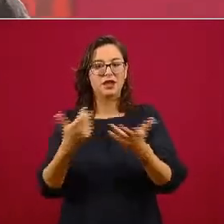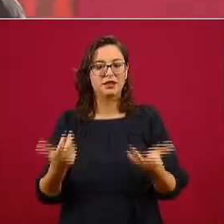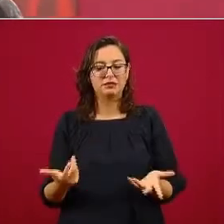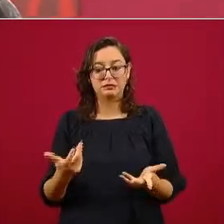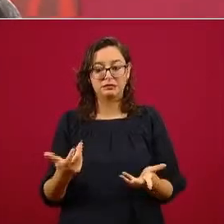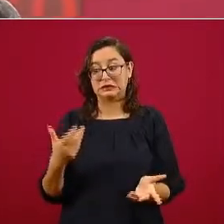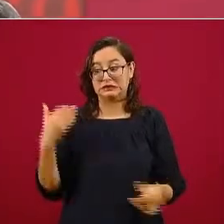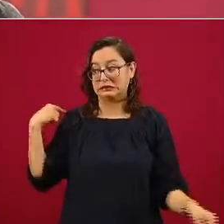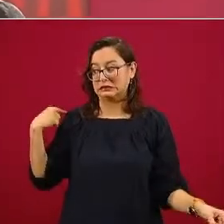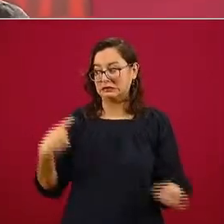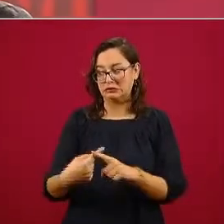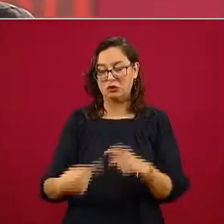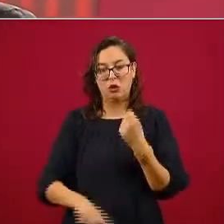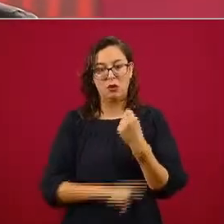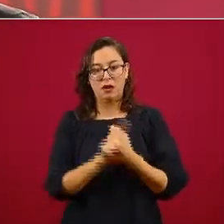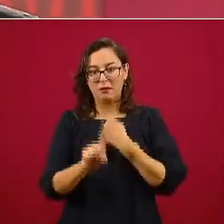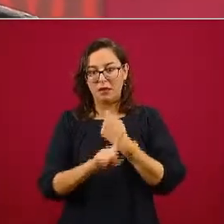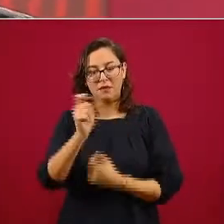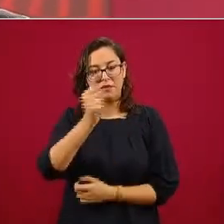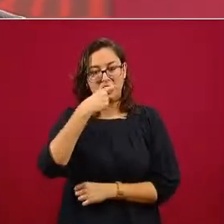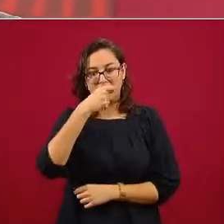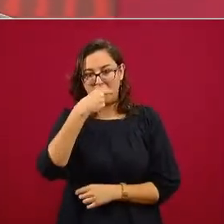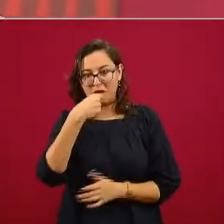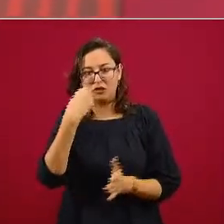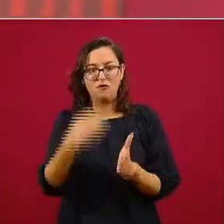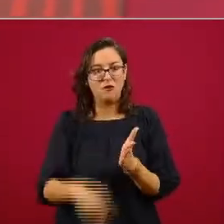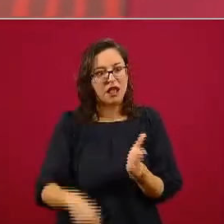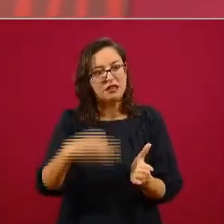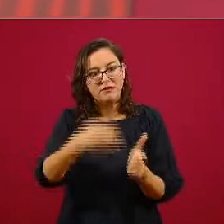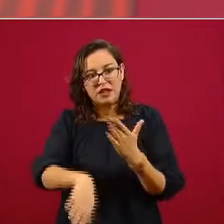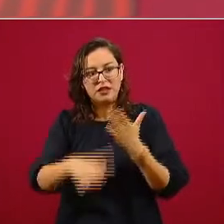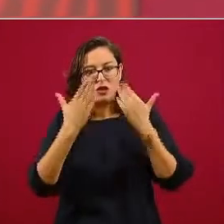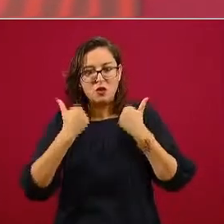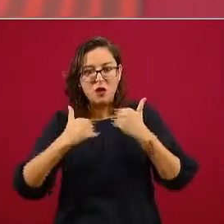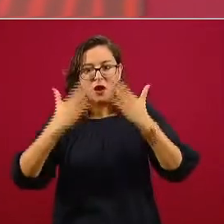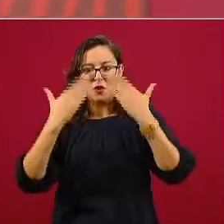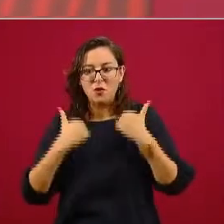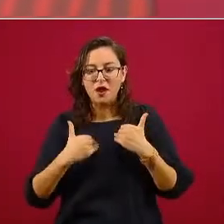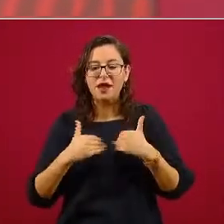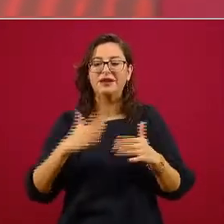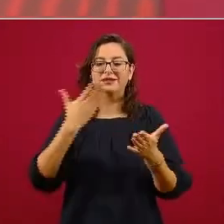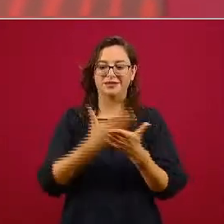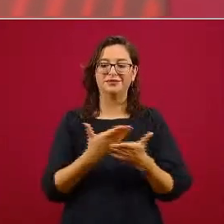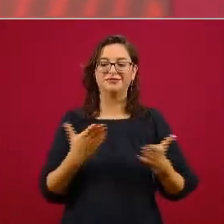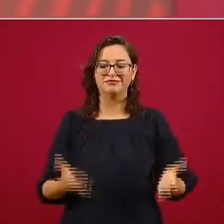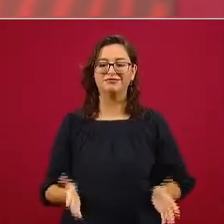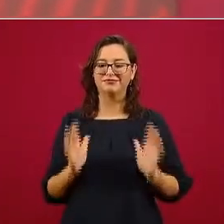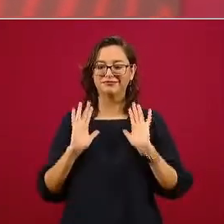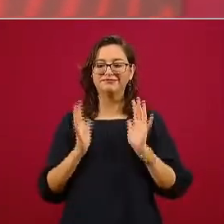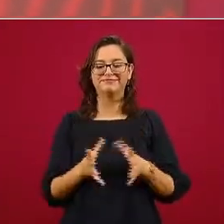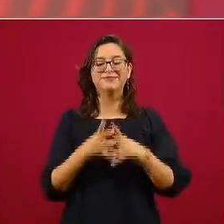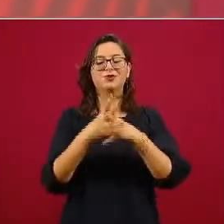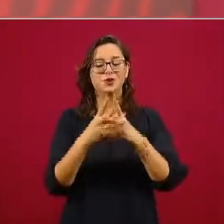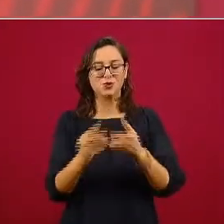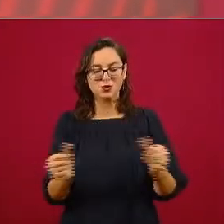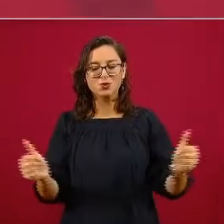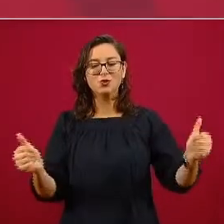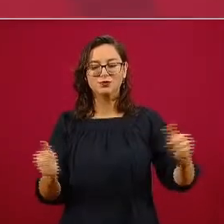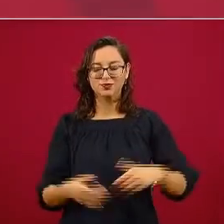abasto de medicamentos. Al mismo tiempo, mañana